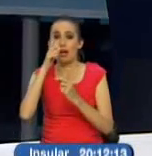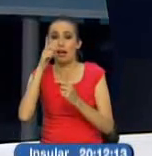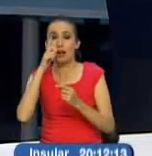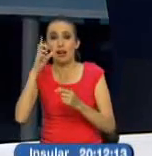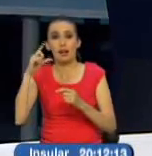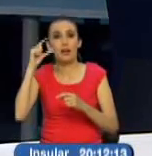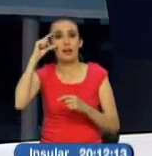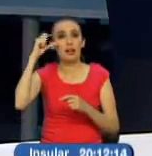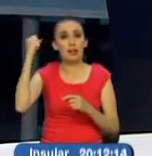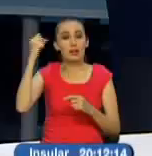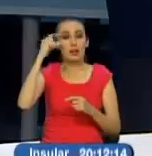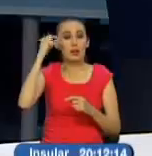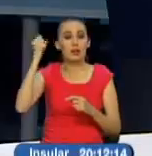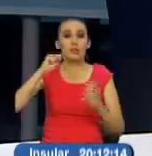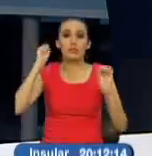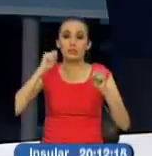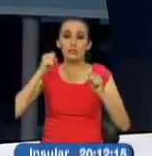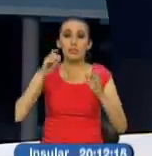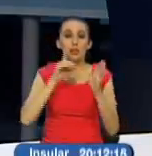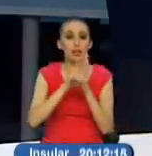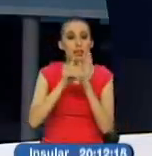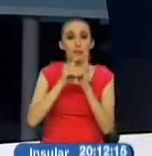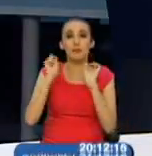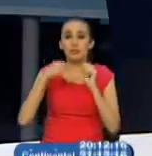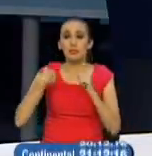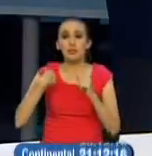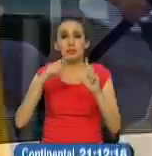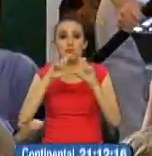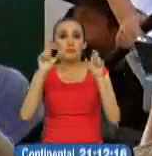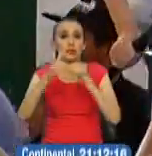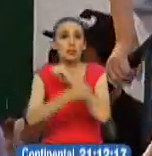política, Guillermo Lasso, aceptó tener depósitos en estos países.